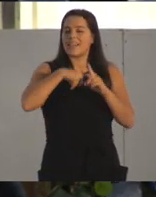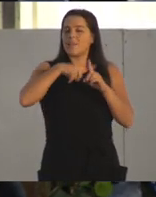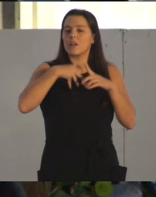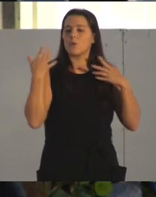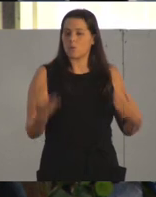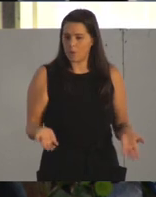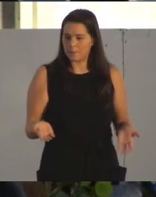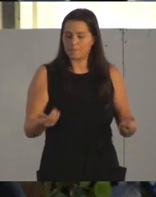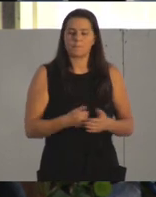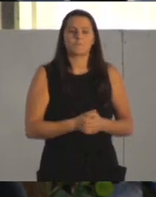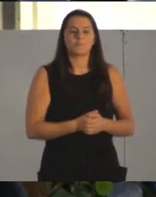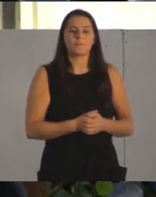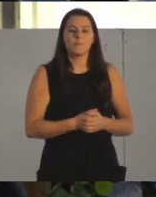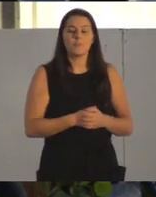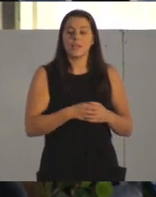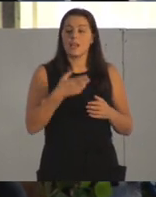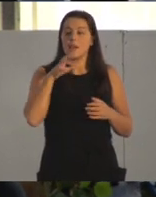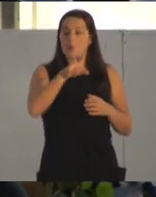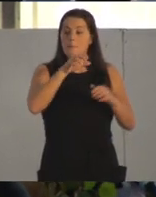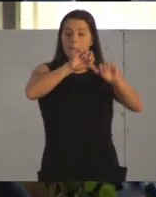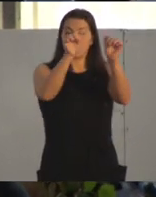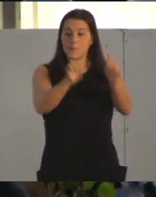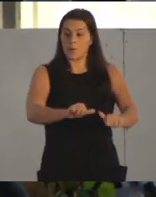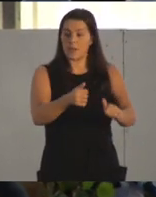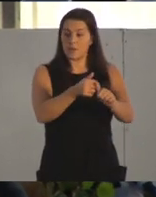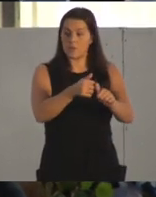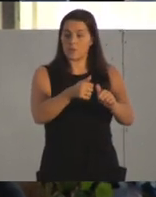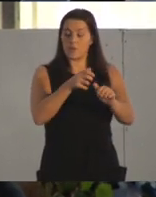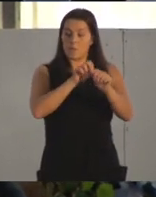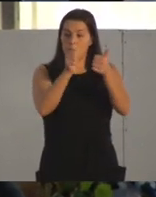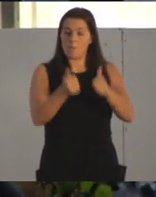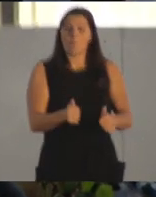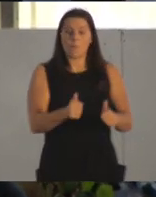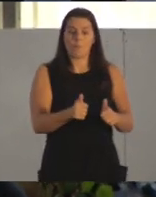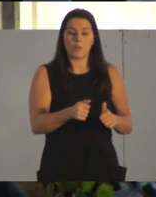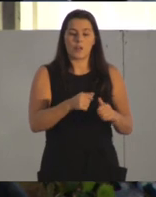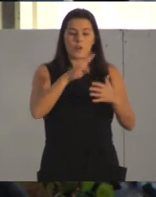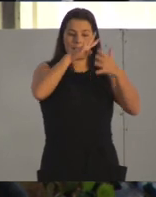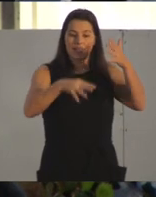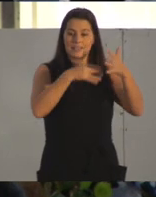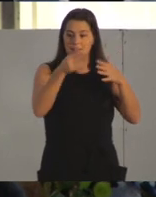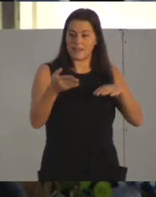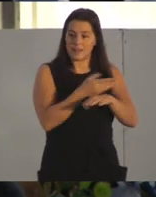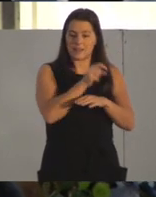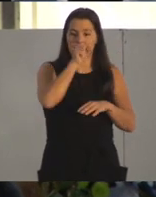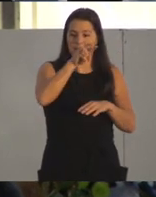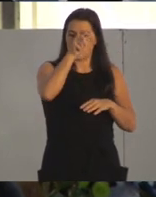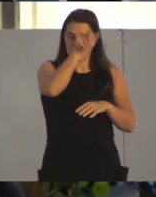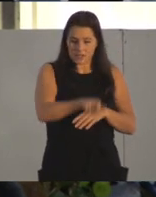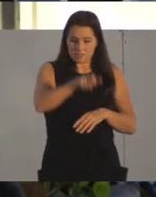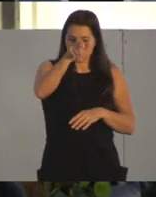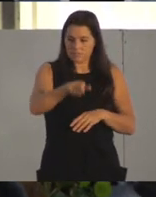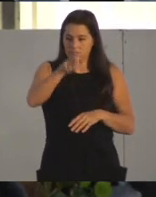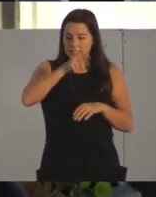tomara como referencia la tabla que os he presentado antes, donde aparecen los 10 niveles de textura y las 13 columnas de tipos de